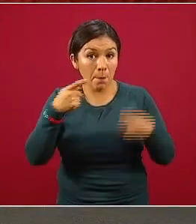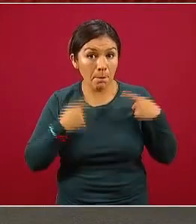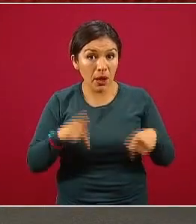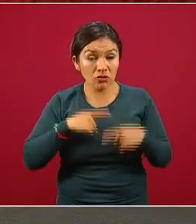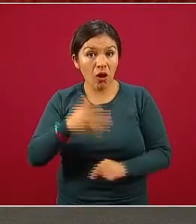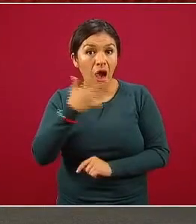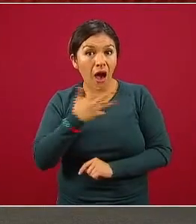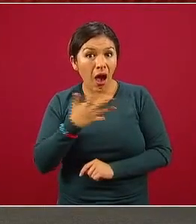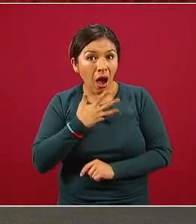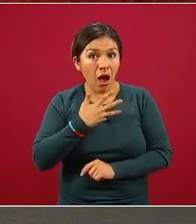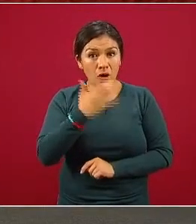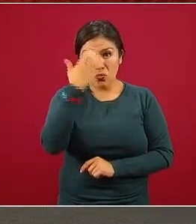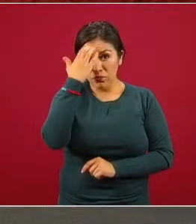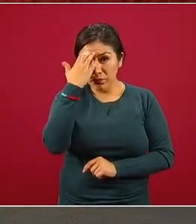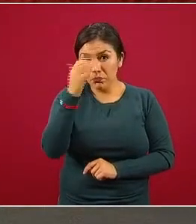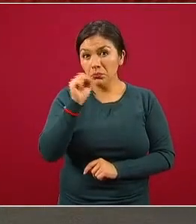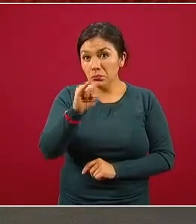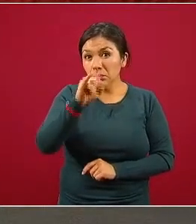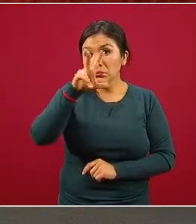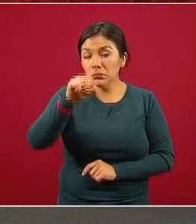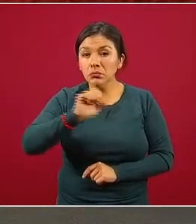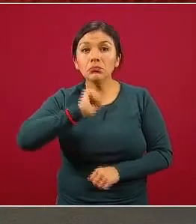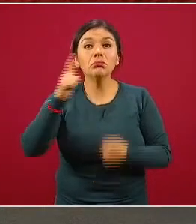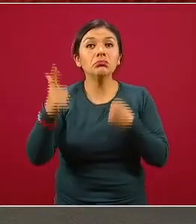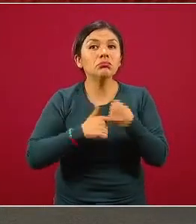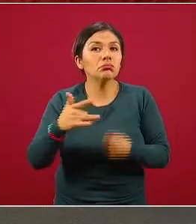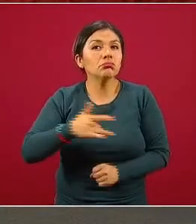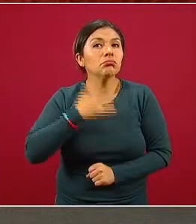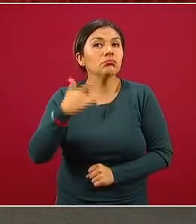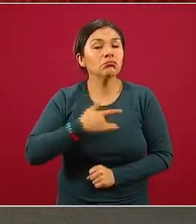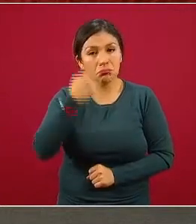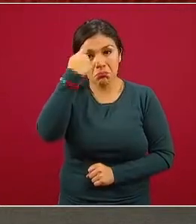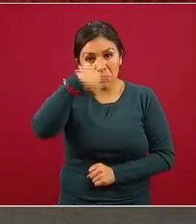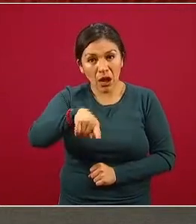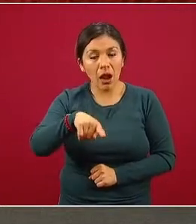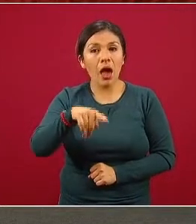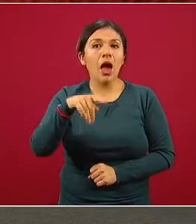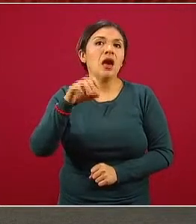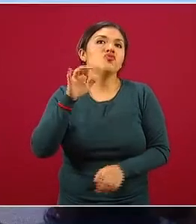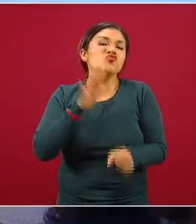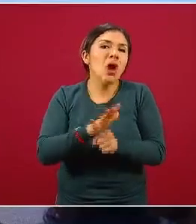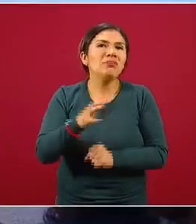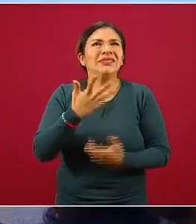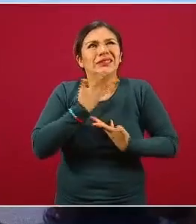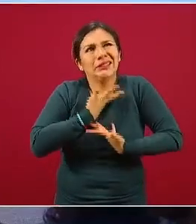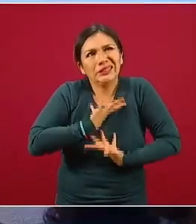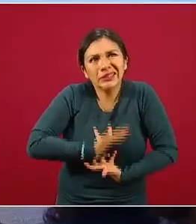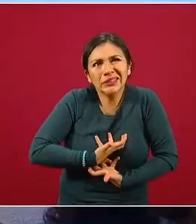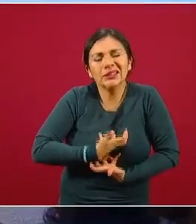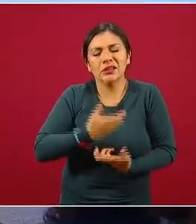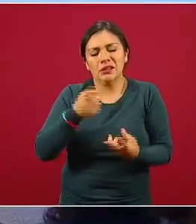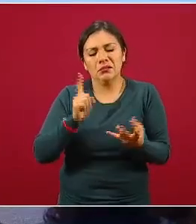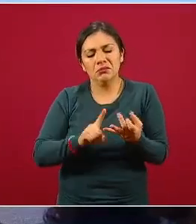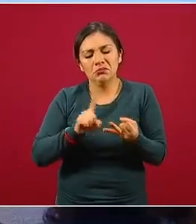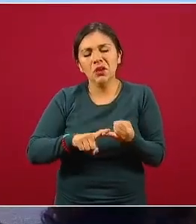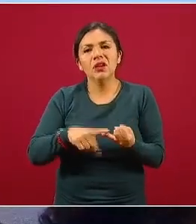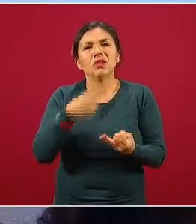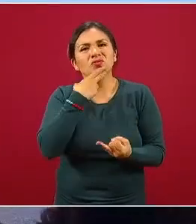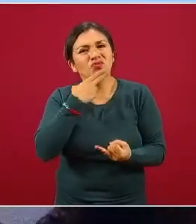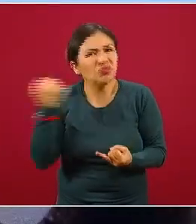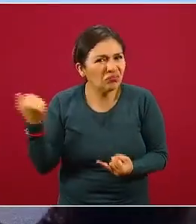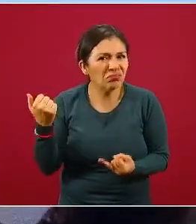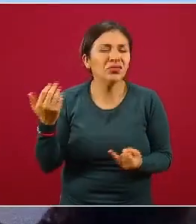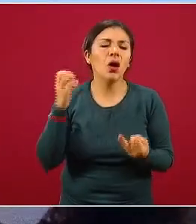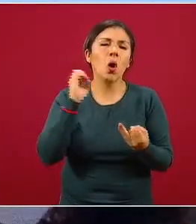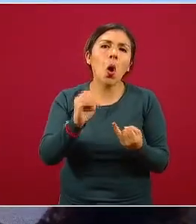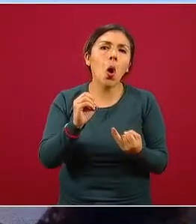se tenga o no se tenga alguno de los síntomas de algún síndrome, ya sea depresión, algún riesgo suicida, y